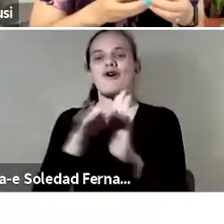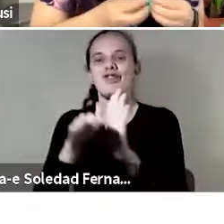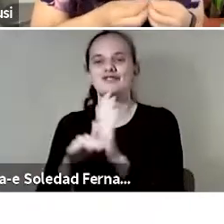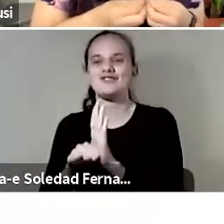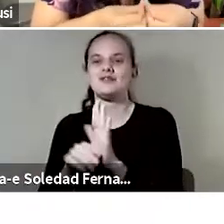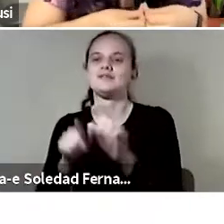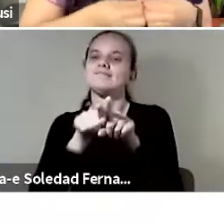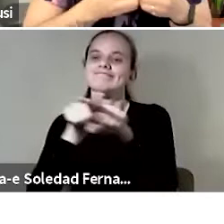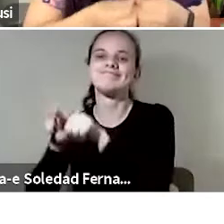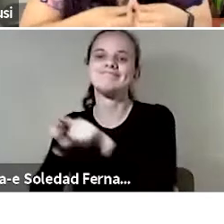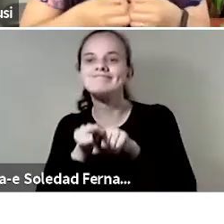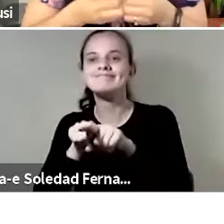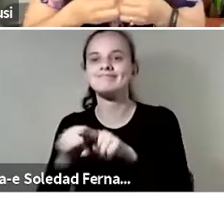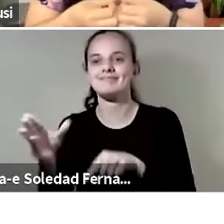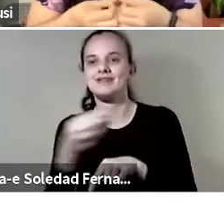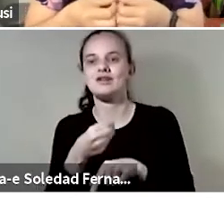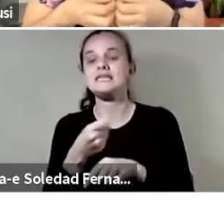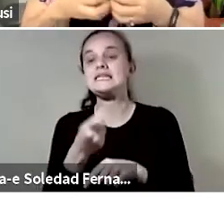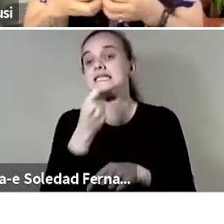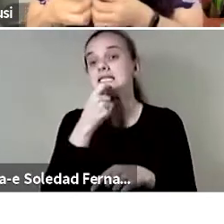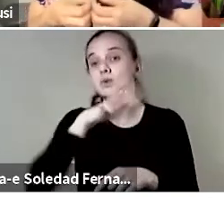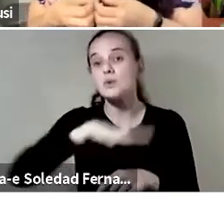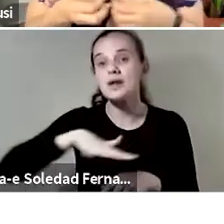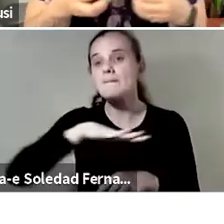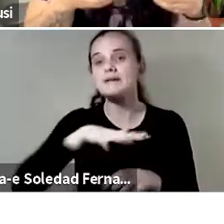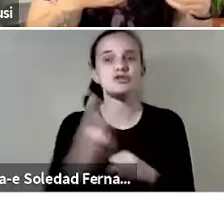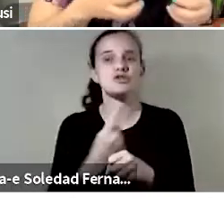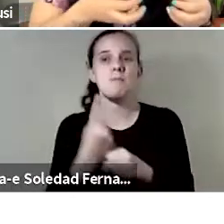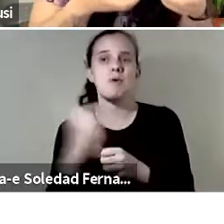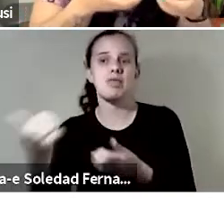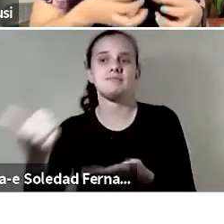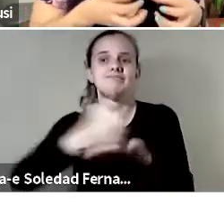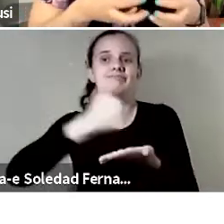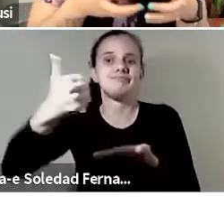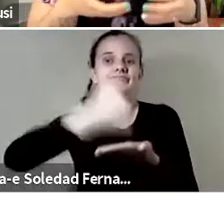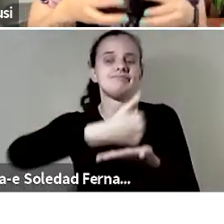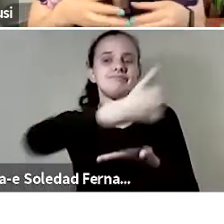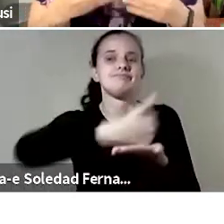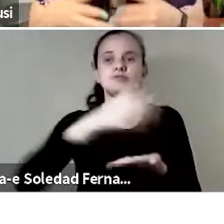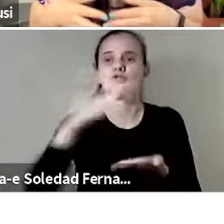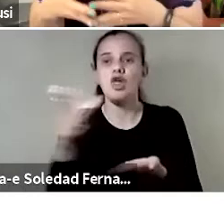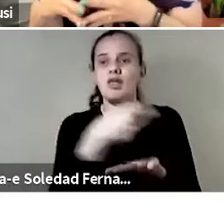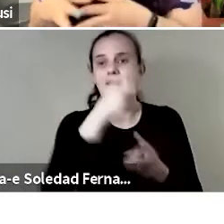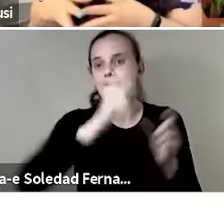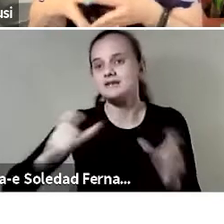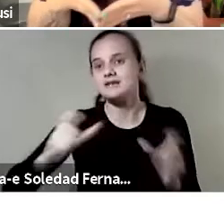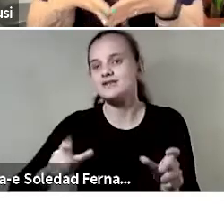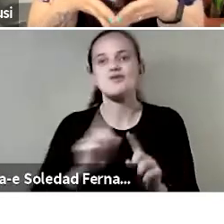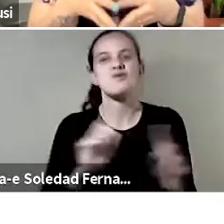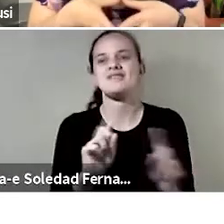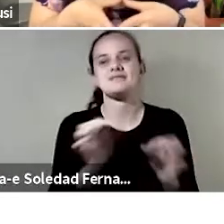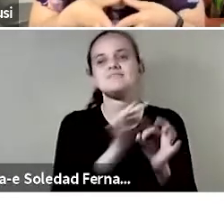es imprescindible que generemos condiciones iguales. Y cuando no hay accesibilidad, cuando un espacio no puede ser